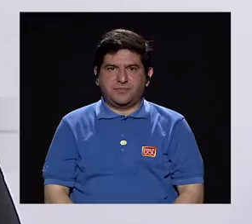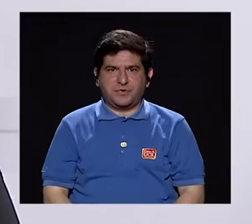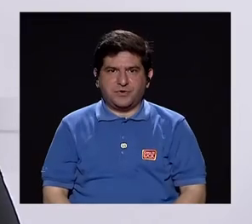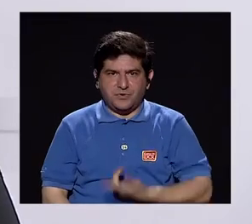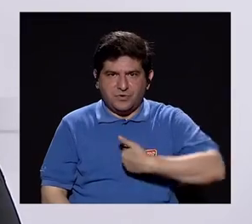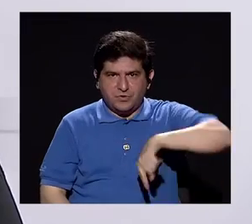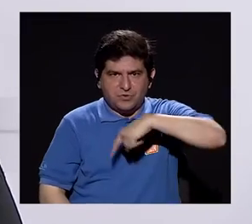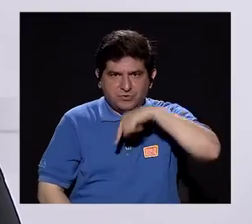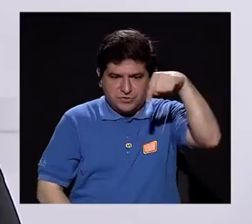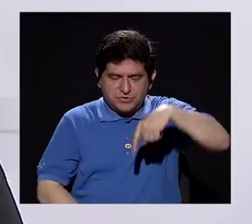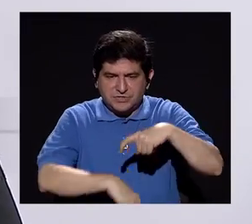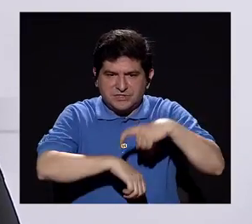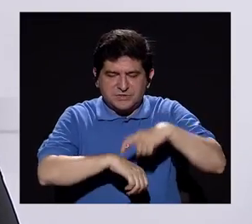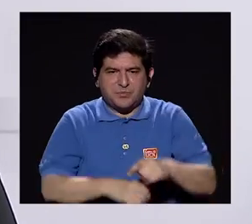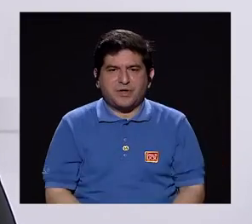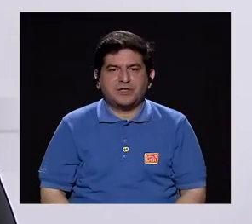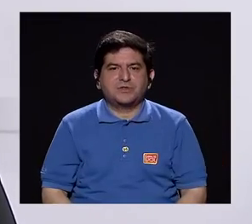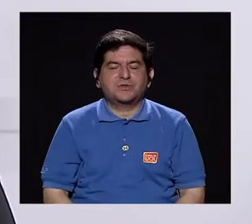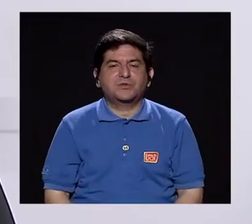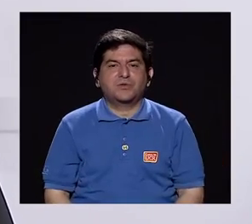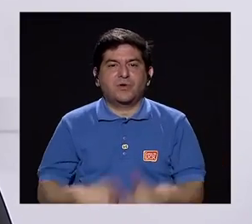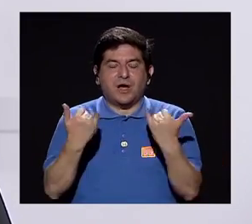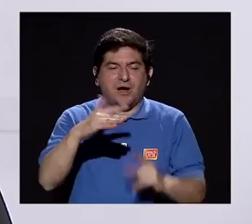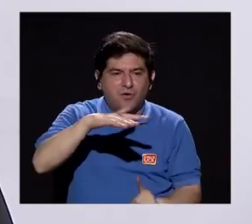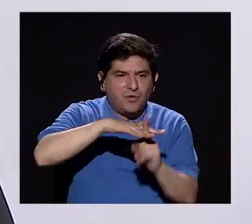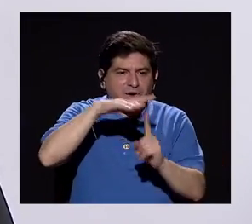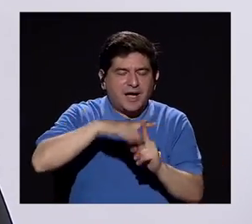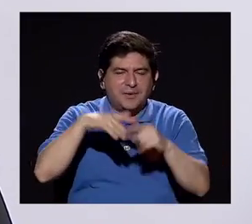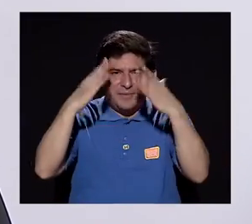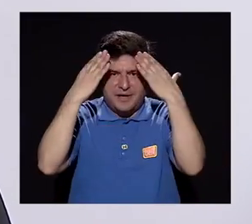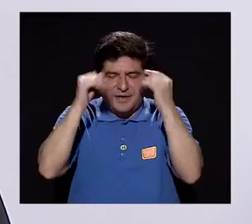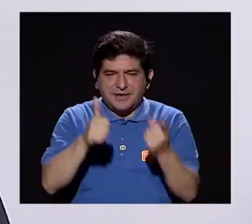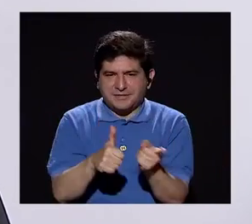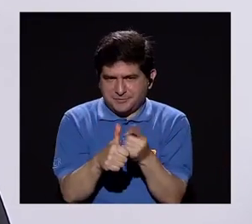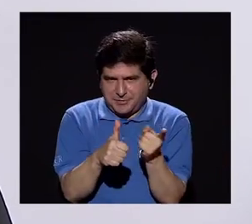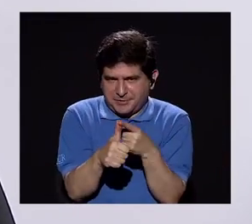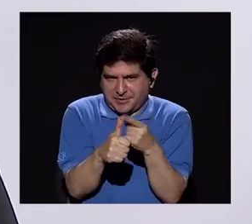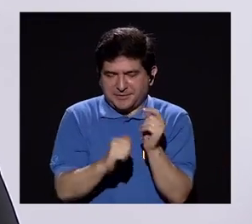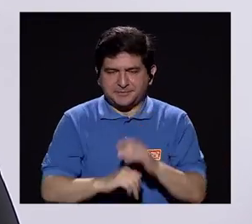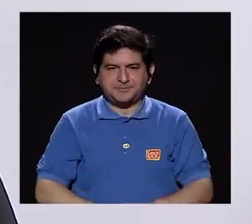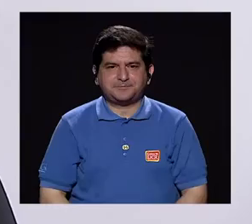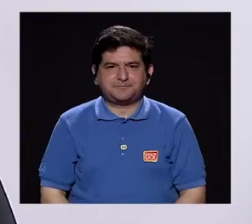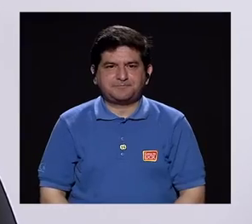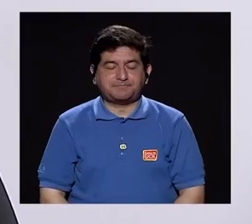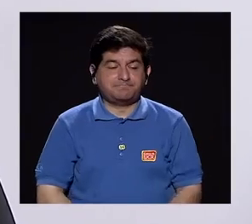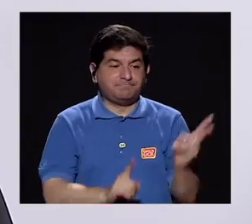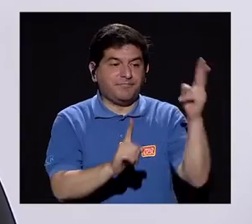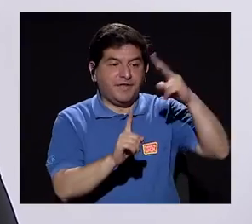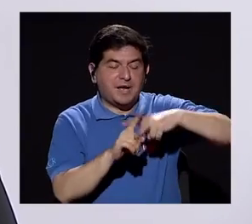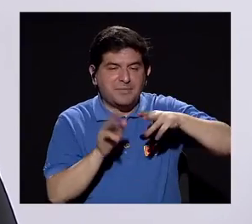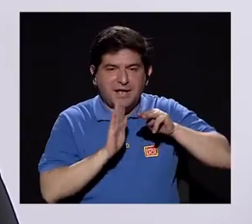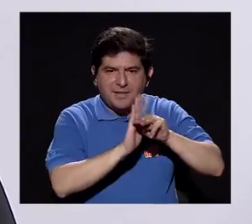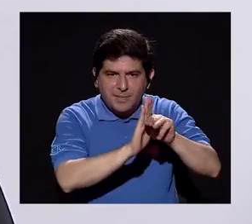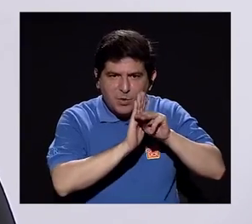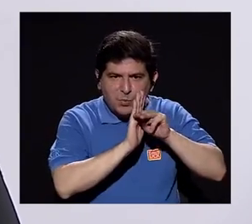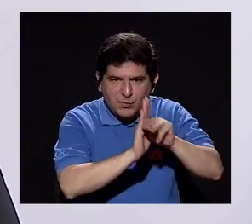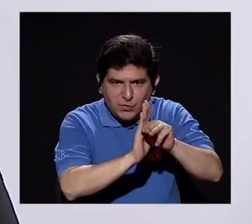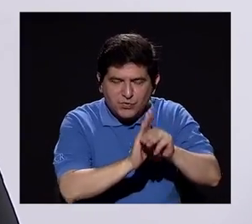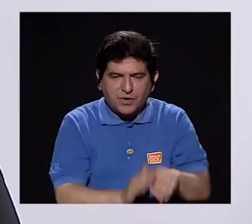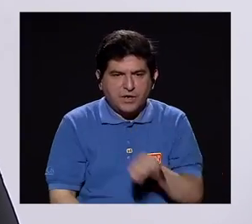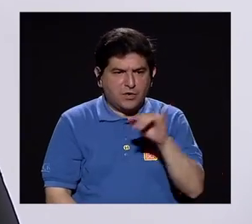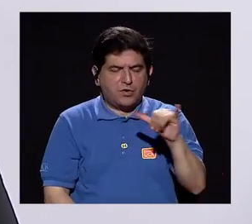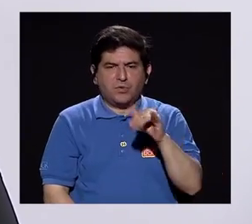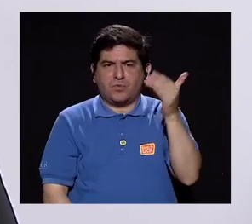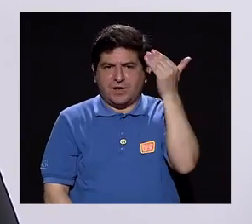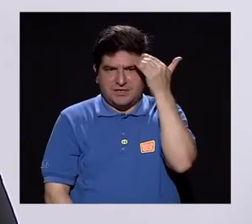estamos justamente en la generación de esa de esa información base justamente en la aplicación de modelos